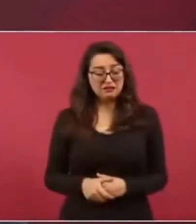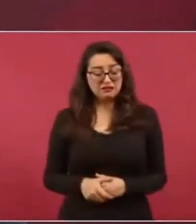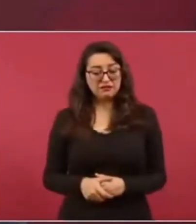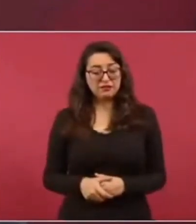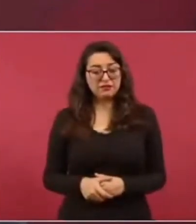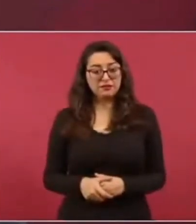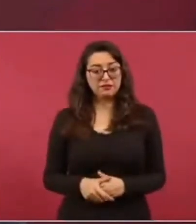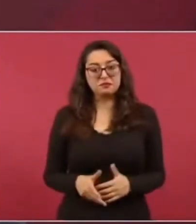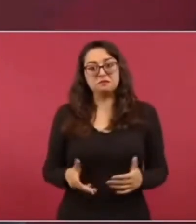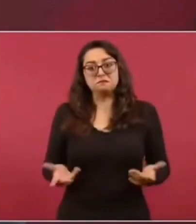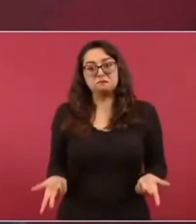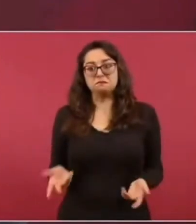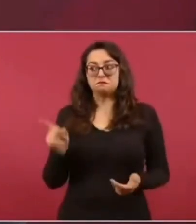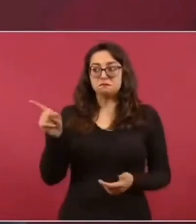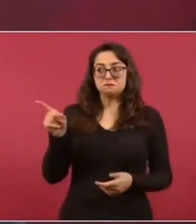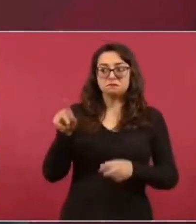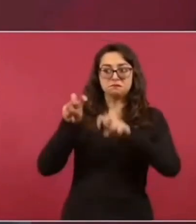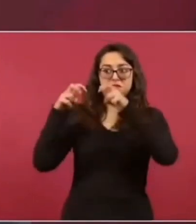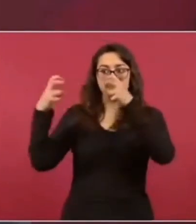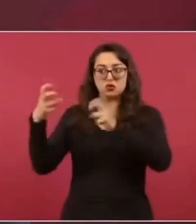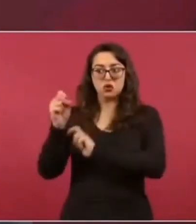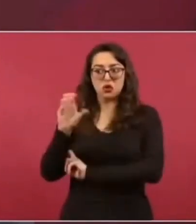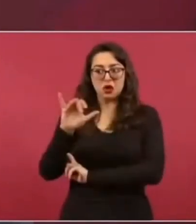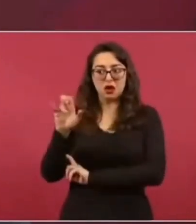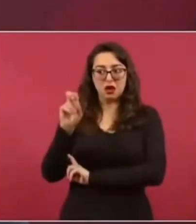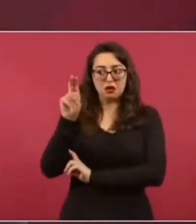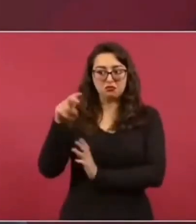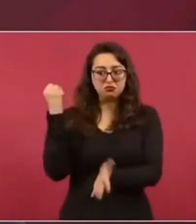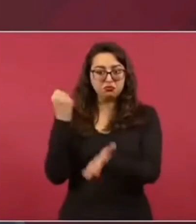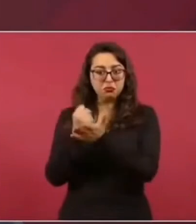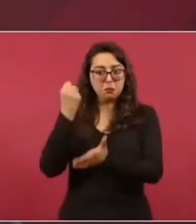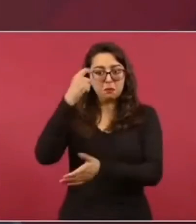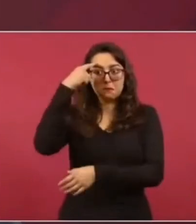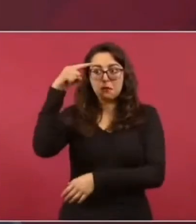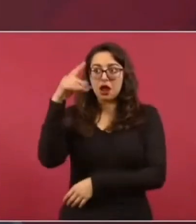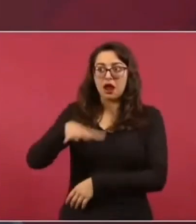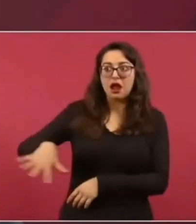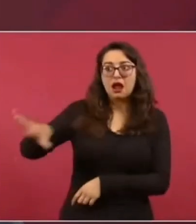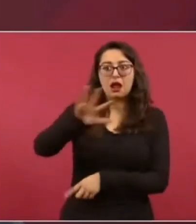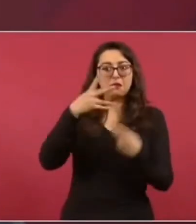Díganme algo que hayan resuelto en beneficio del pueblo.